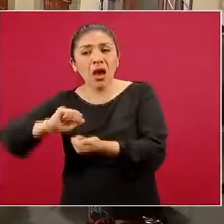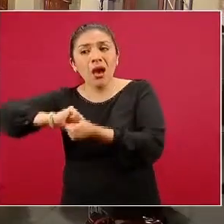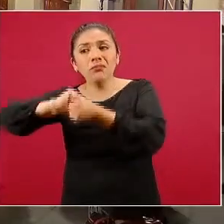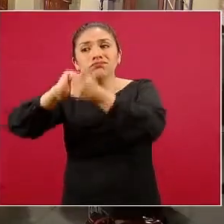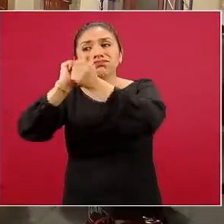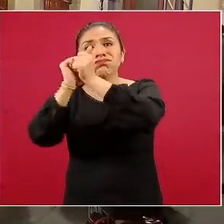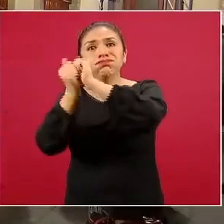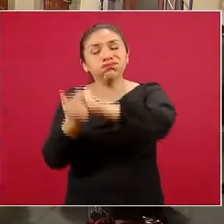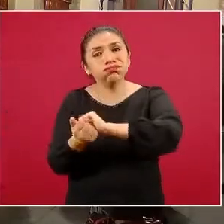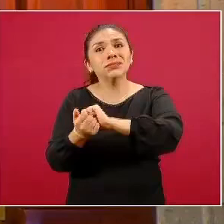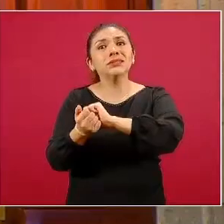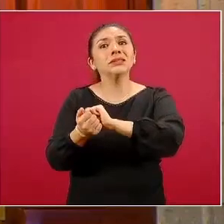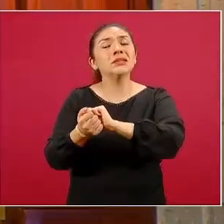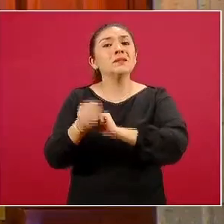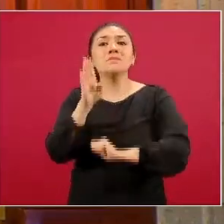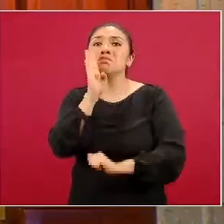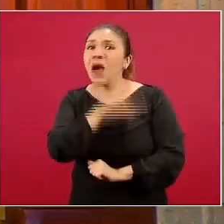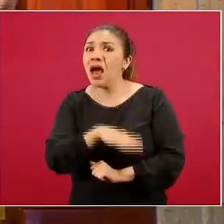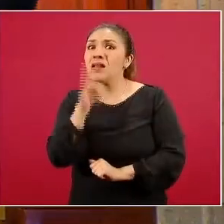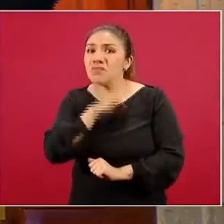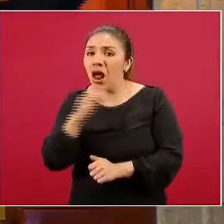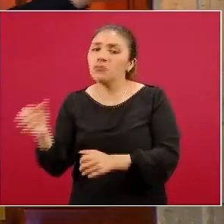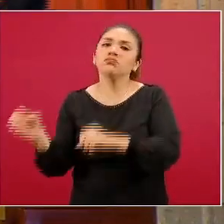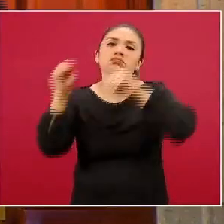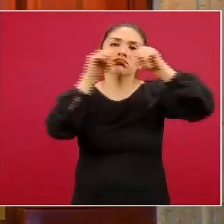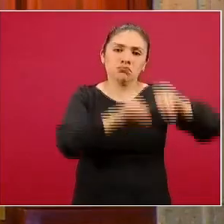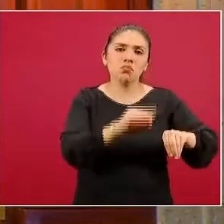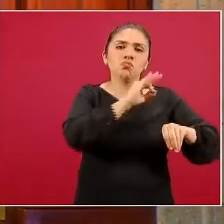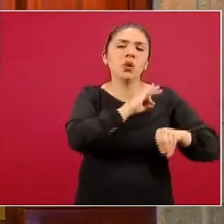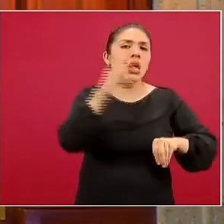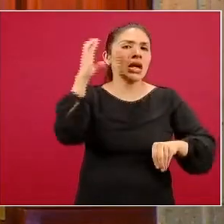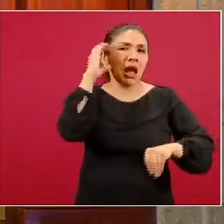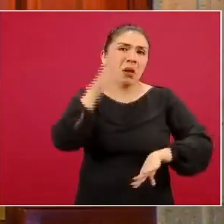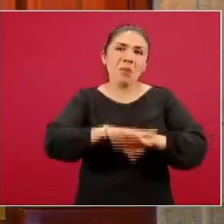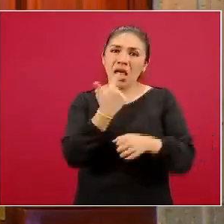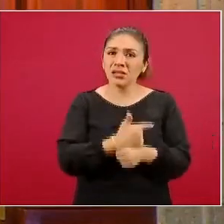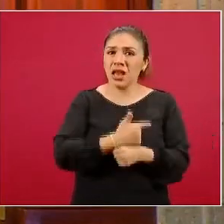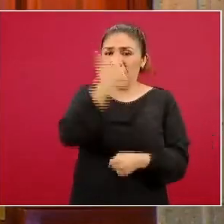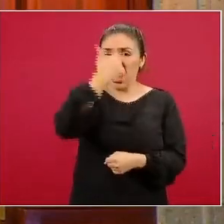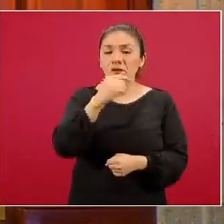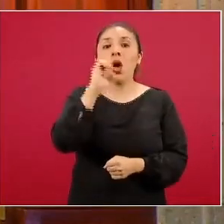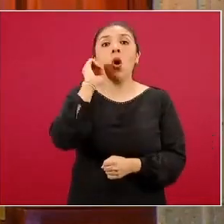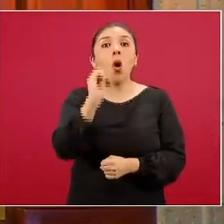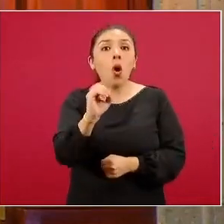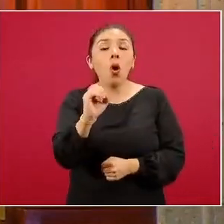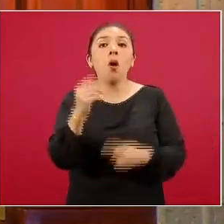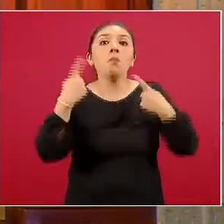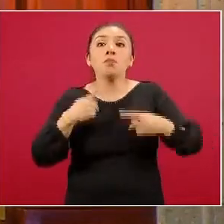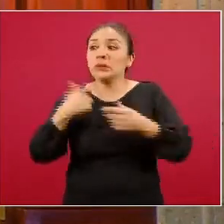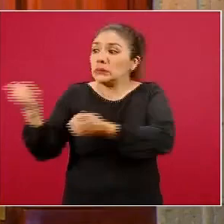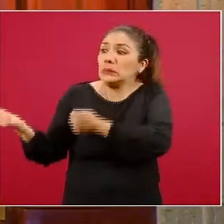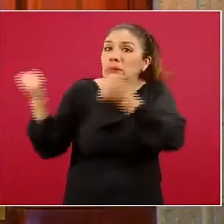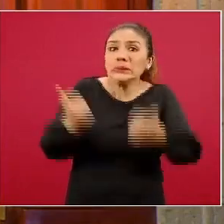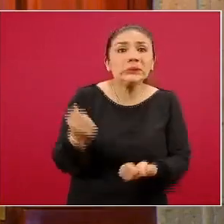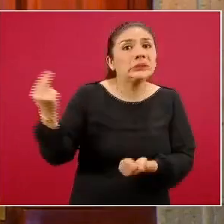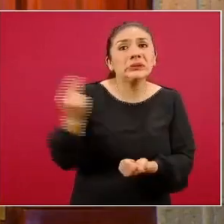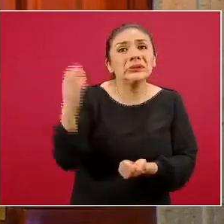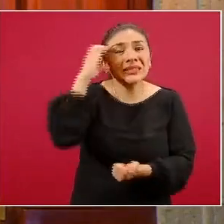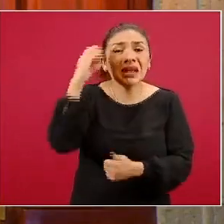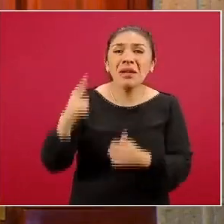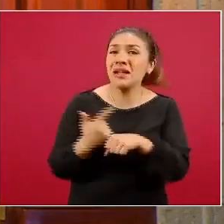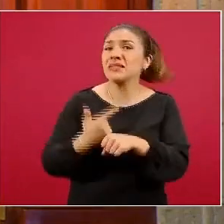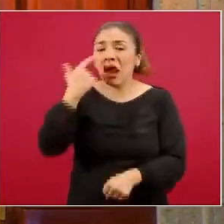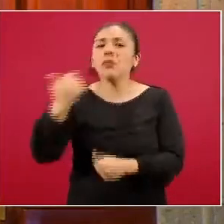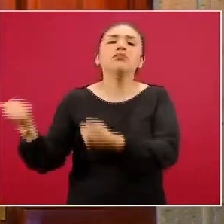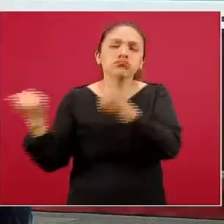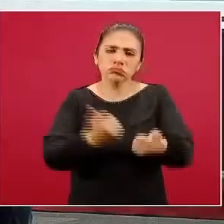una evolución tórpida o no mejoran, entonces pasan a una de estas camas, o cuando así llegan las personas y requieren de este